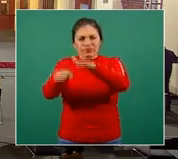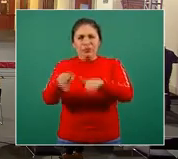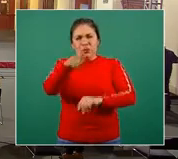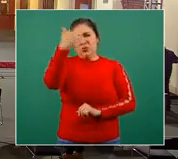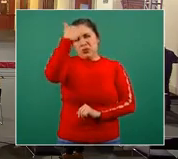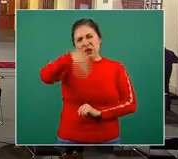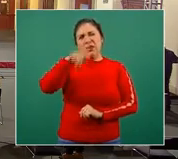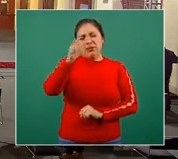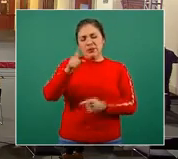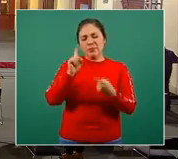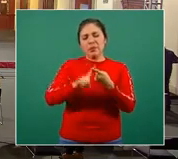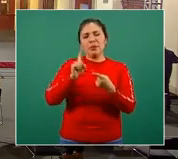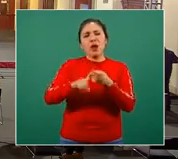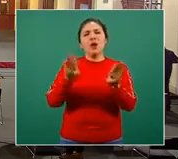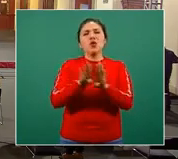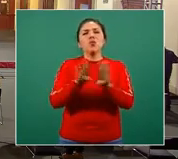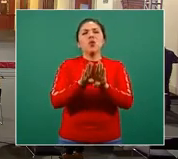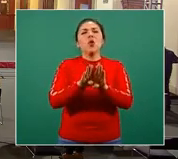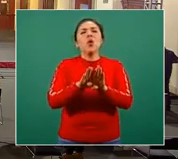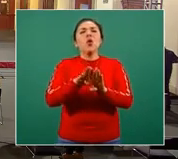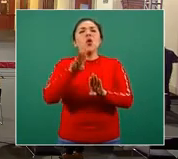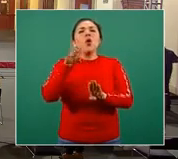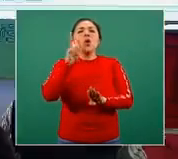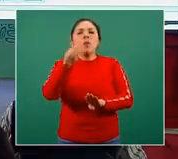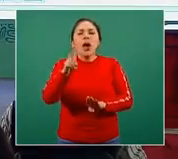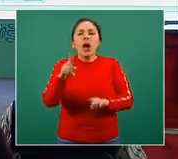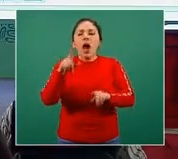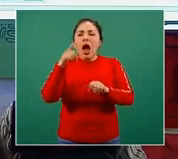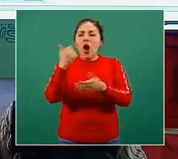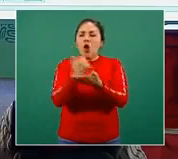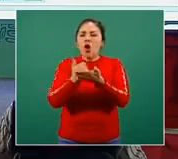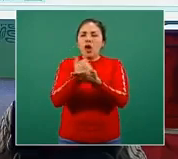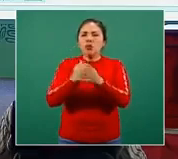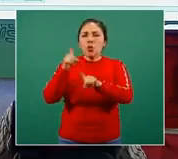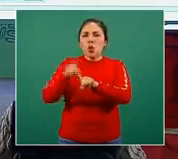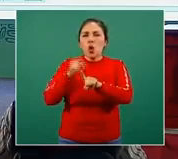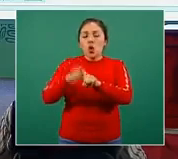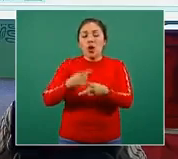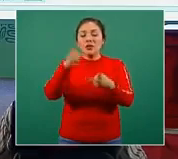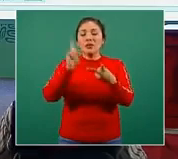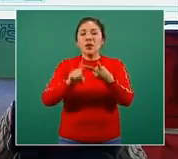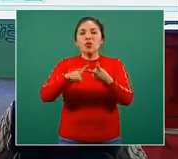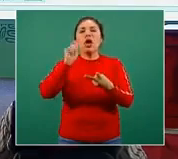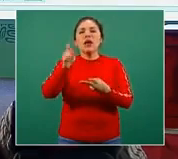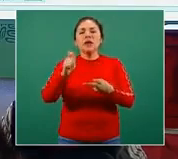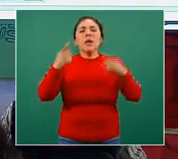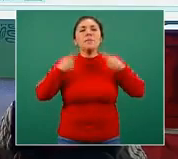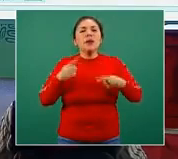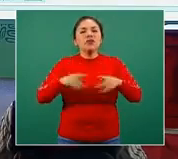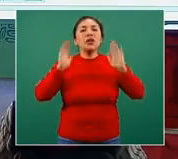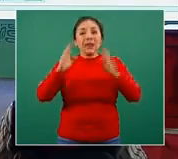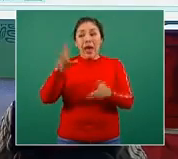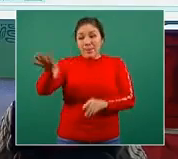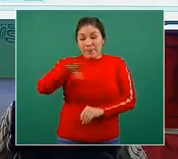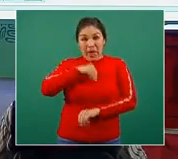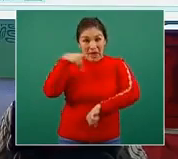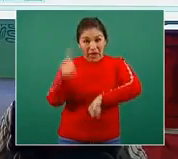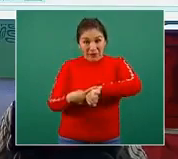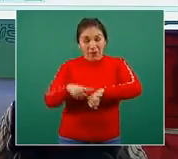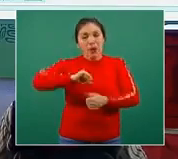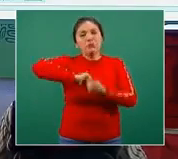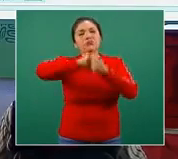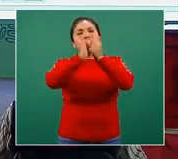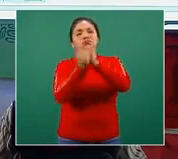es el comportamiento epidémico, la del color azul. La segunda tiene que ver con las personas que se están recuperando de